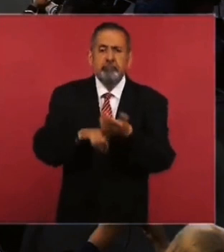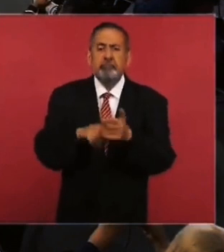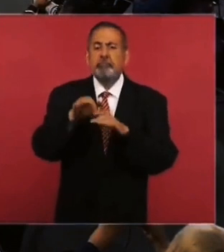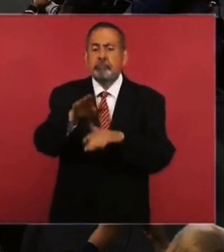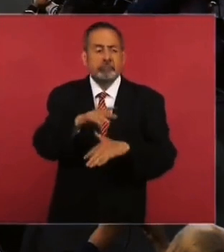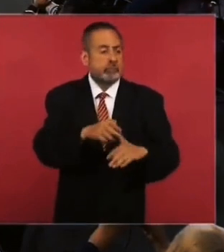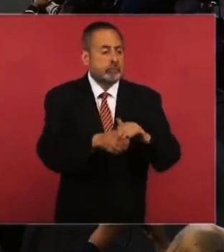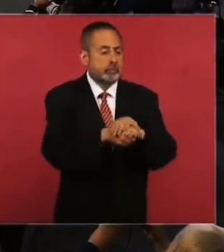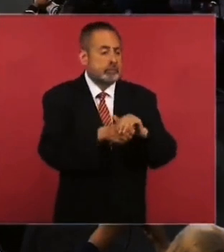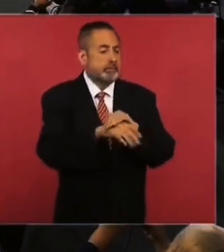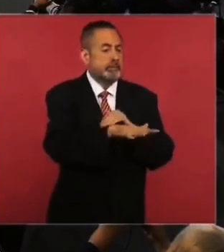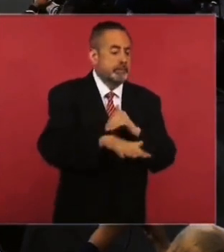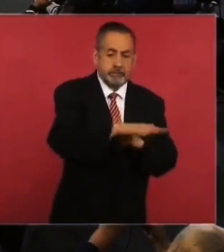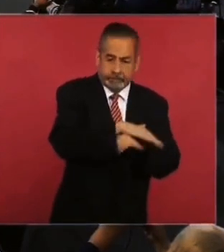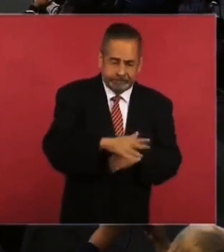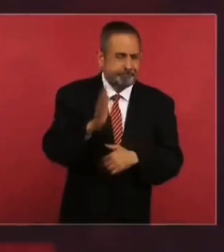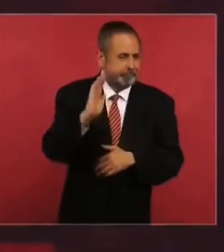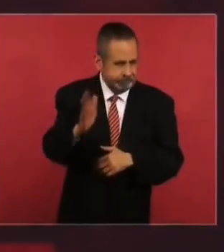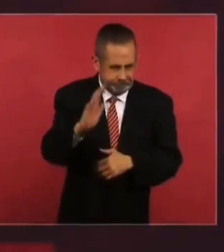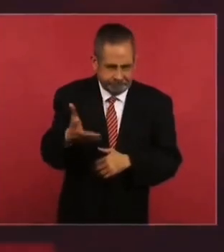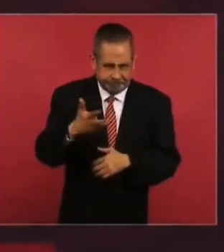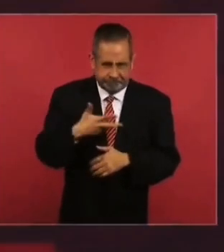los jóvenes de Ayotzinapa. Incluso,